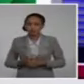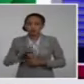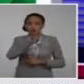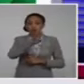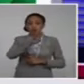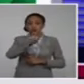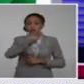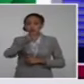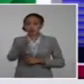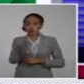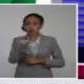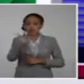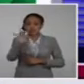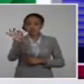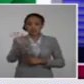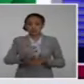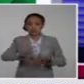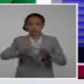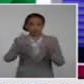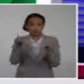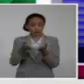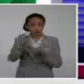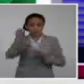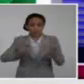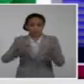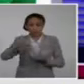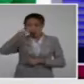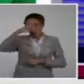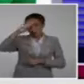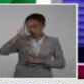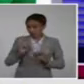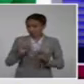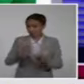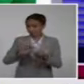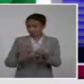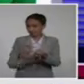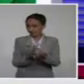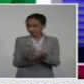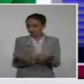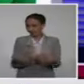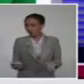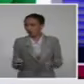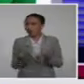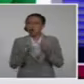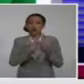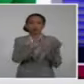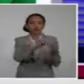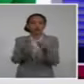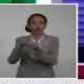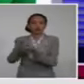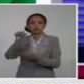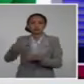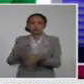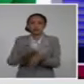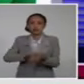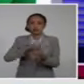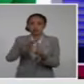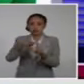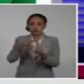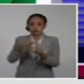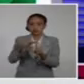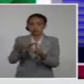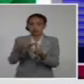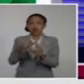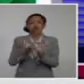94,7% de todos los casos diagnosticados en Cuba ayer con contactos de casos confirmados. Se ha mantenido en